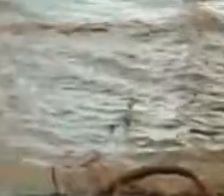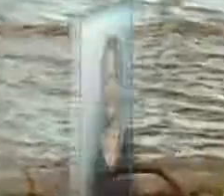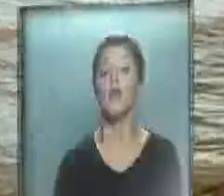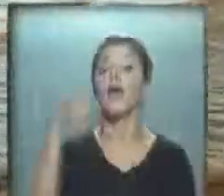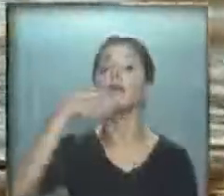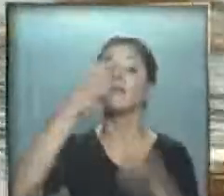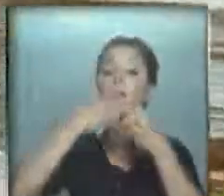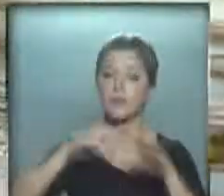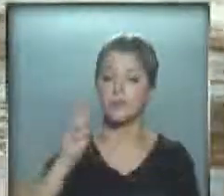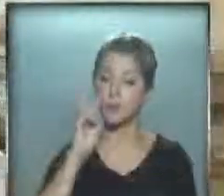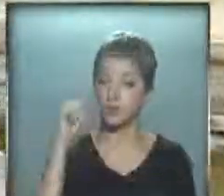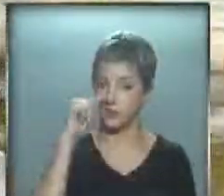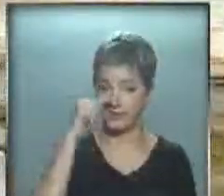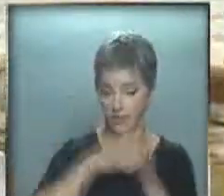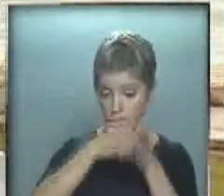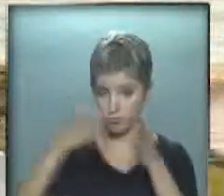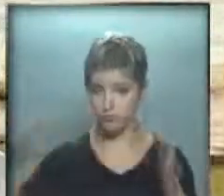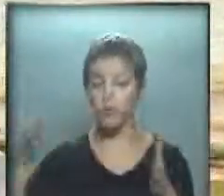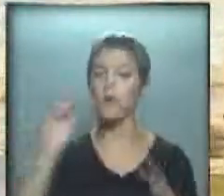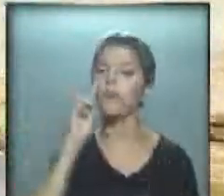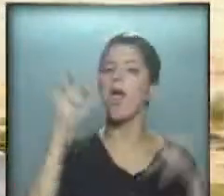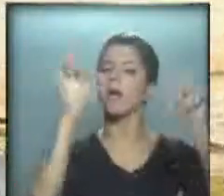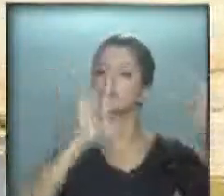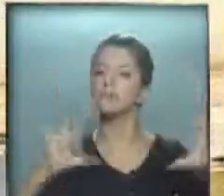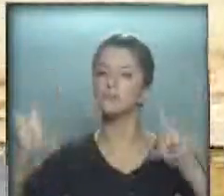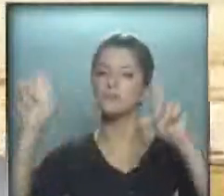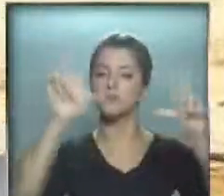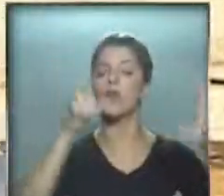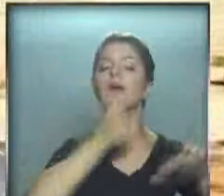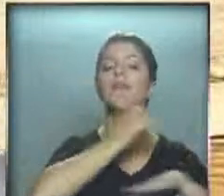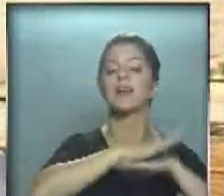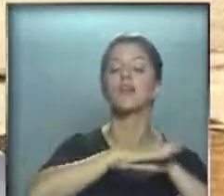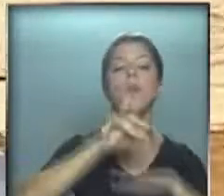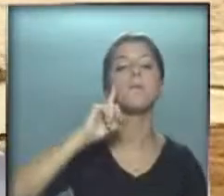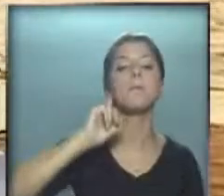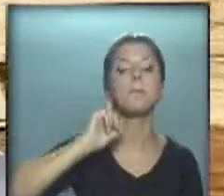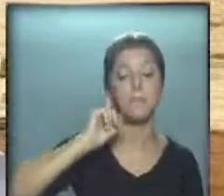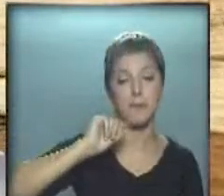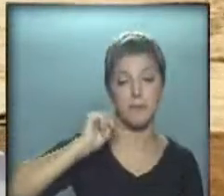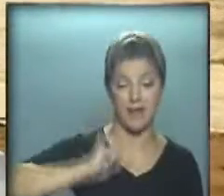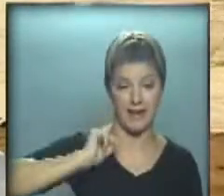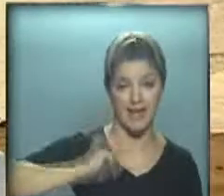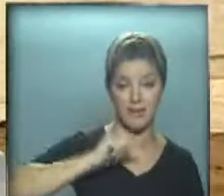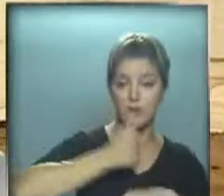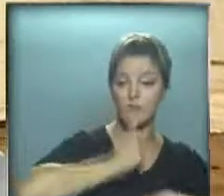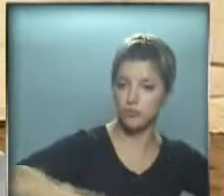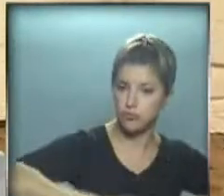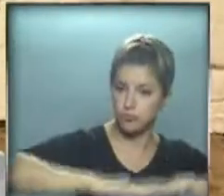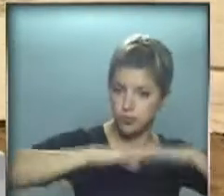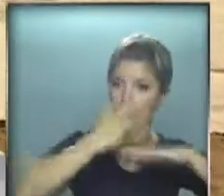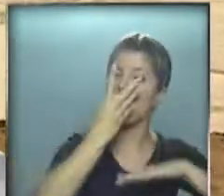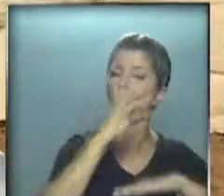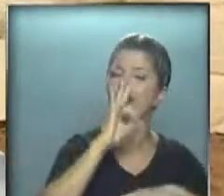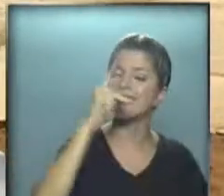Abrimos este bloque de Visión 7 Central con las imágenes de la creciente del río Paraná. El río creció unos 40